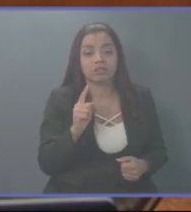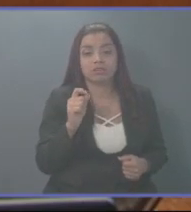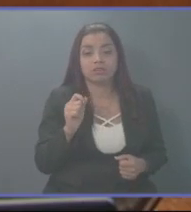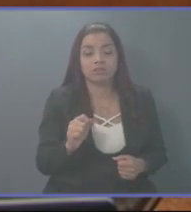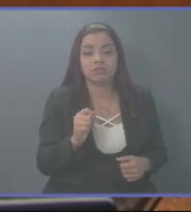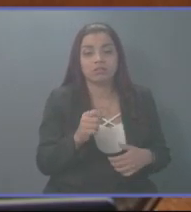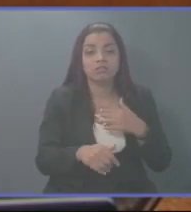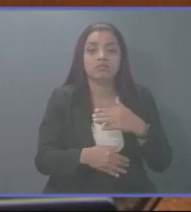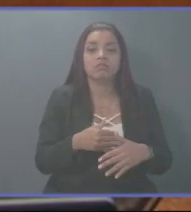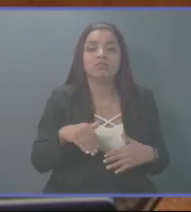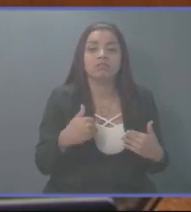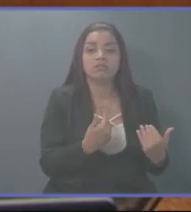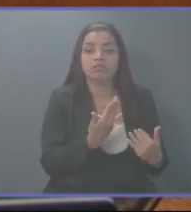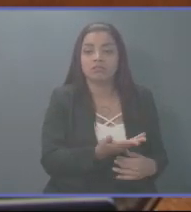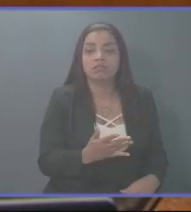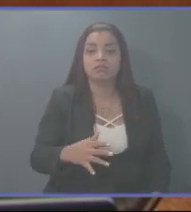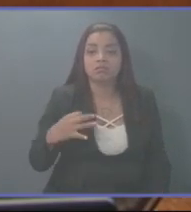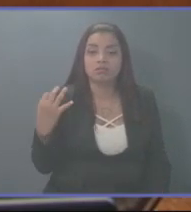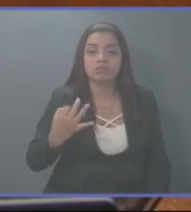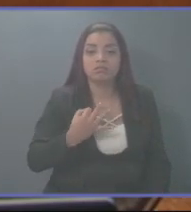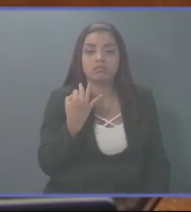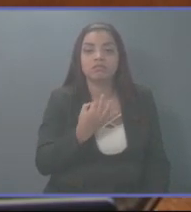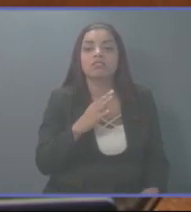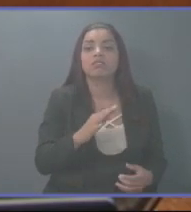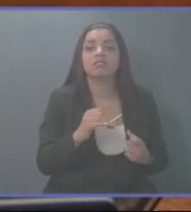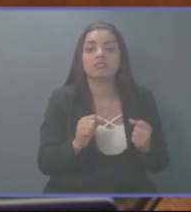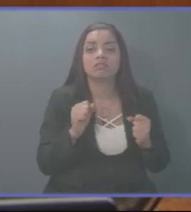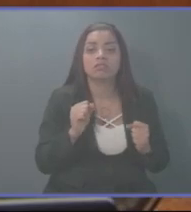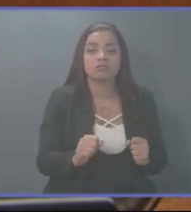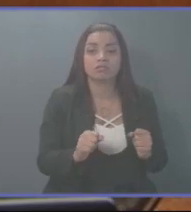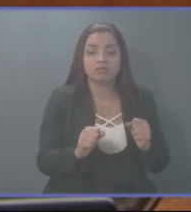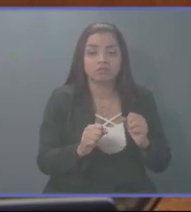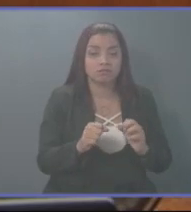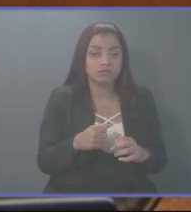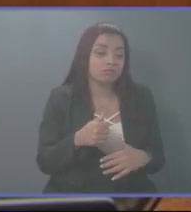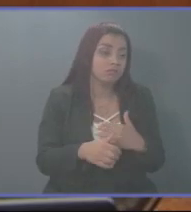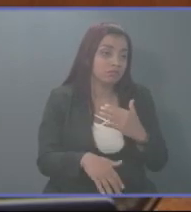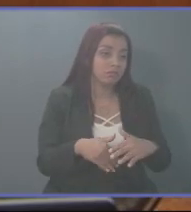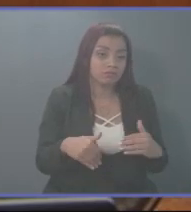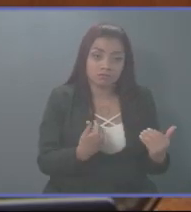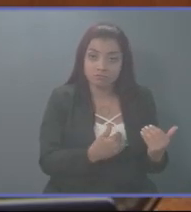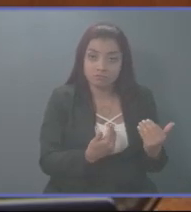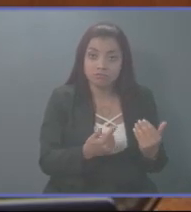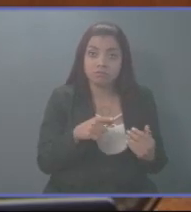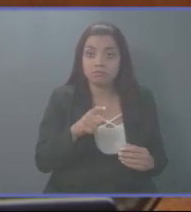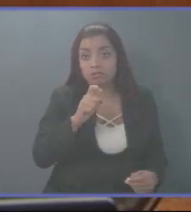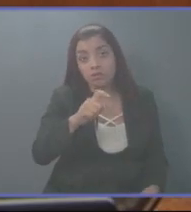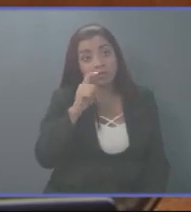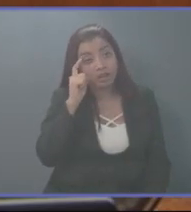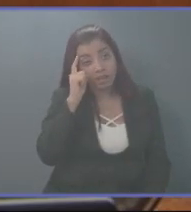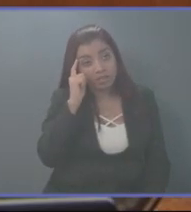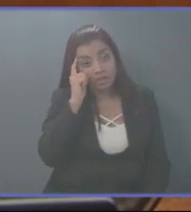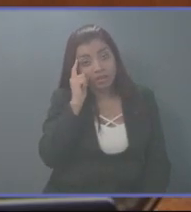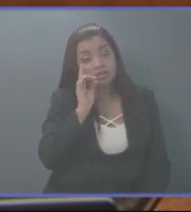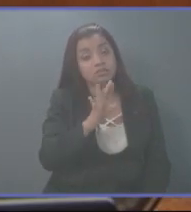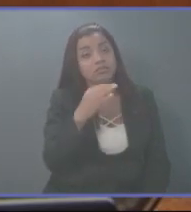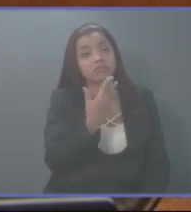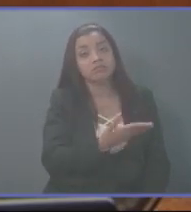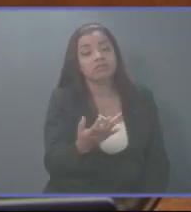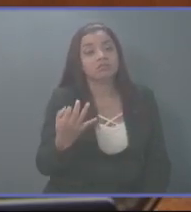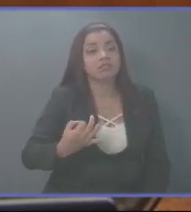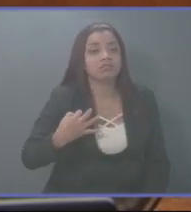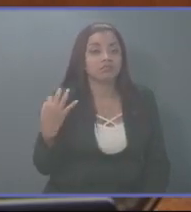con los elementos o recursos necesarios para su subsistencia mínima, a partir de un análisis de sus